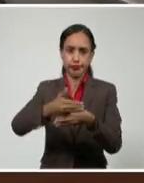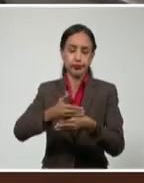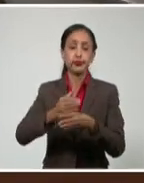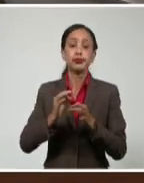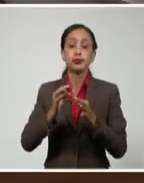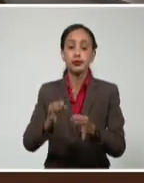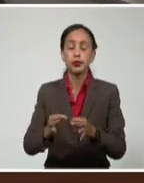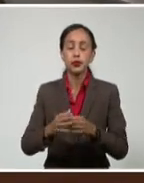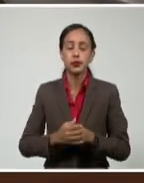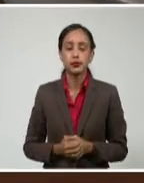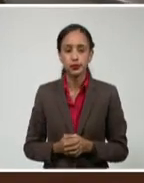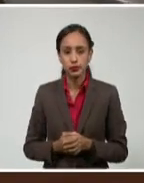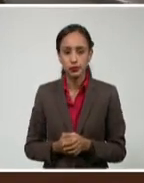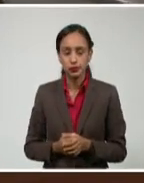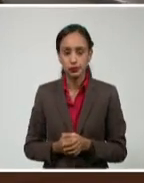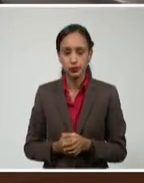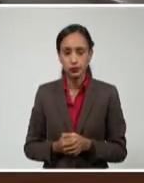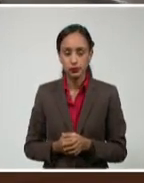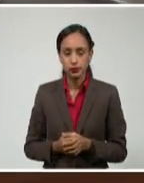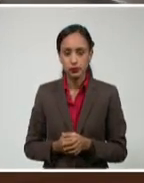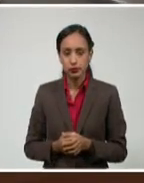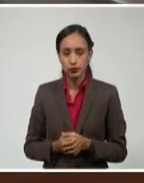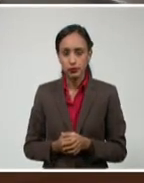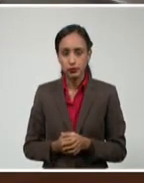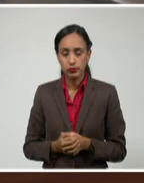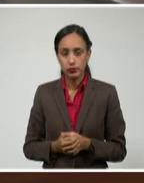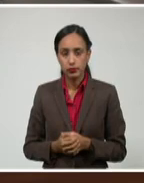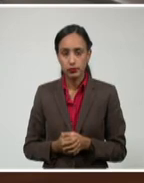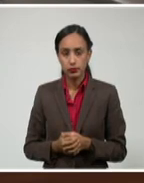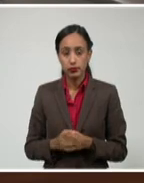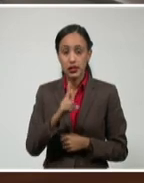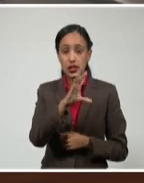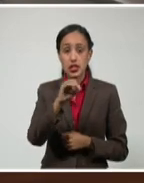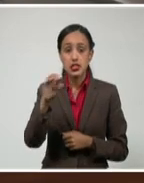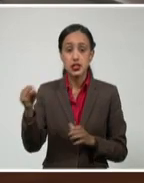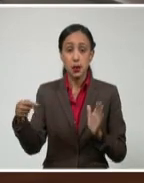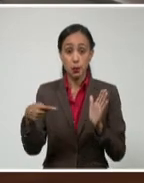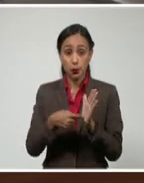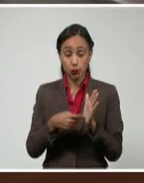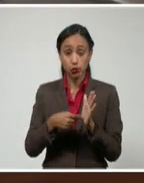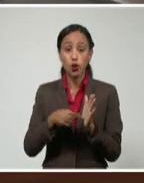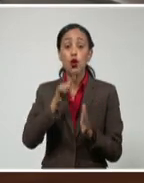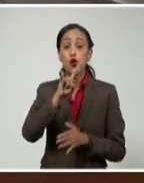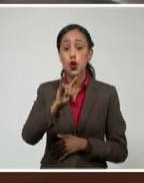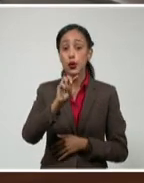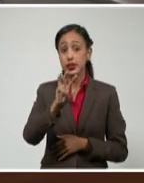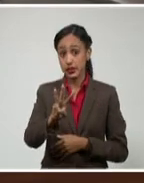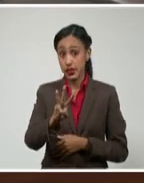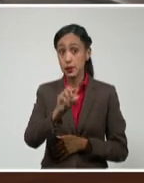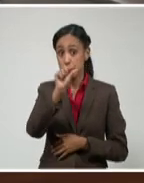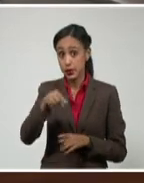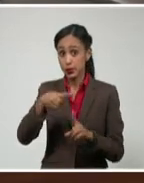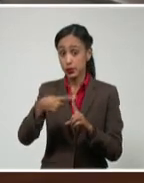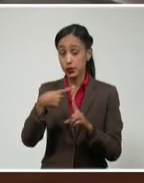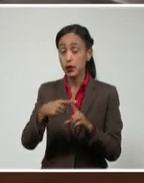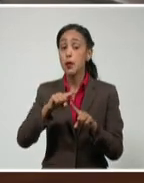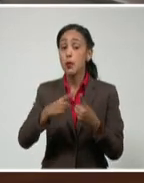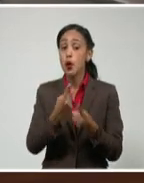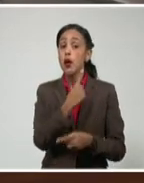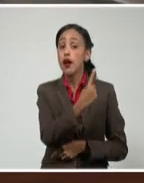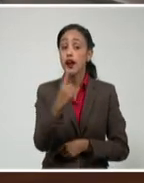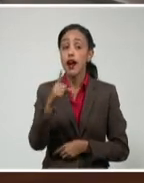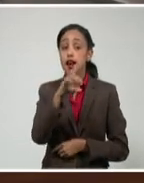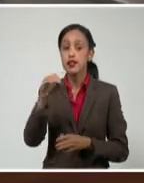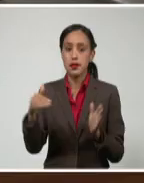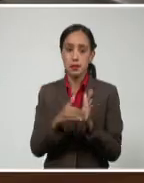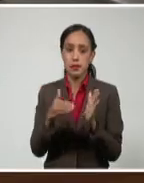una tasa de incidencia de 100.93 por cada 100.000 habitantes, mostrando un retroceso en